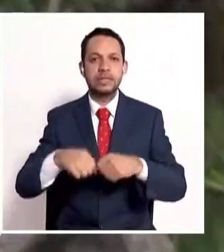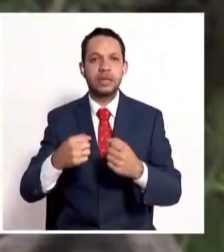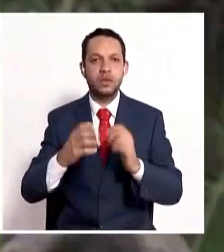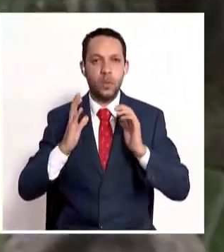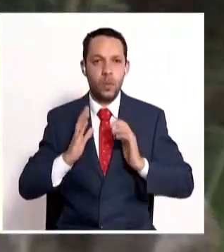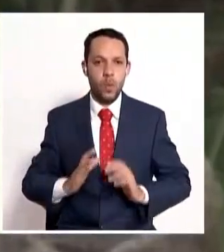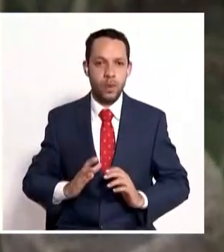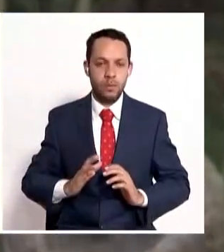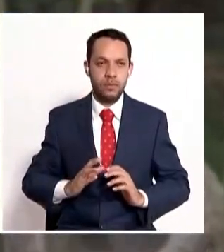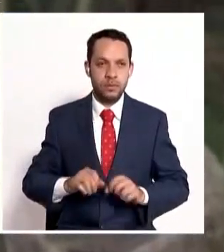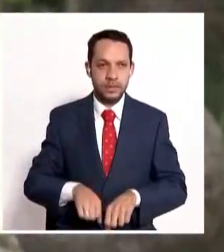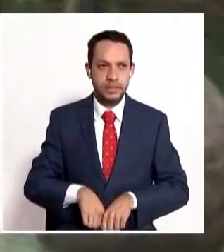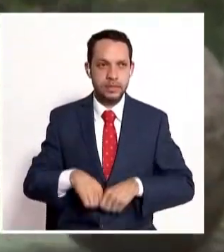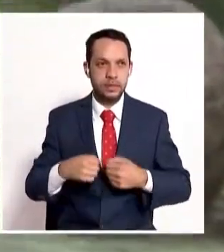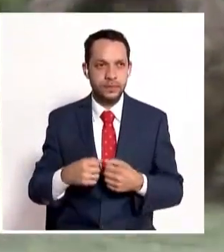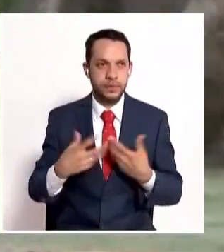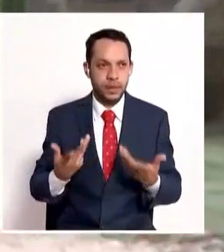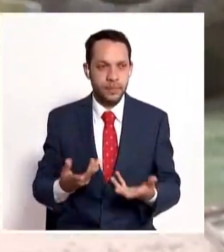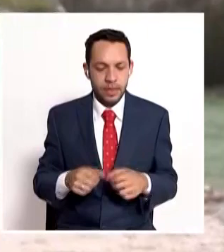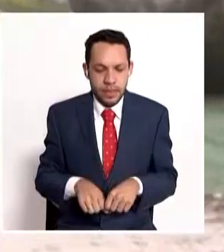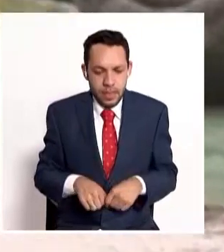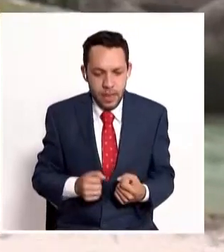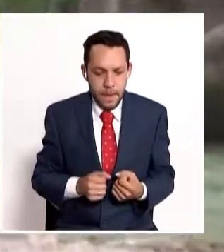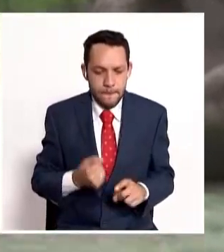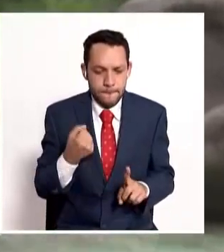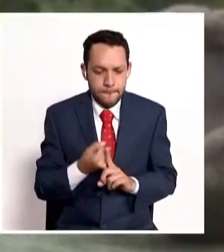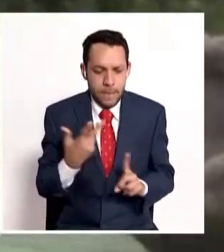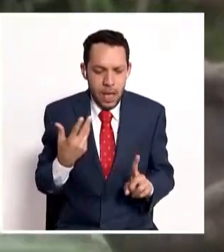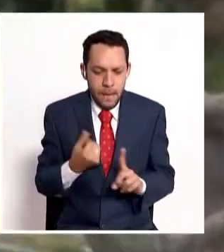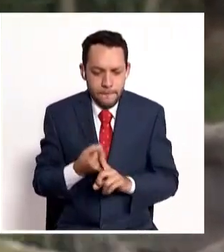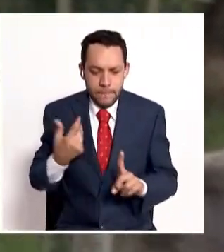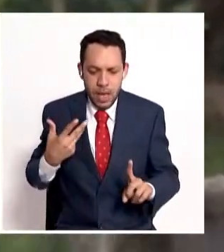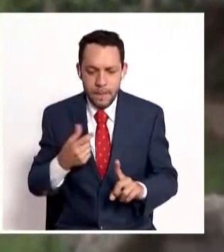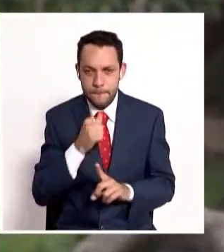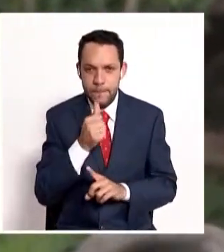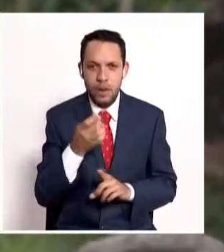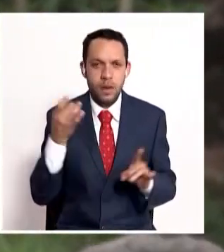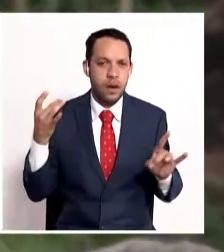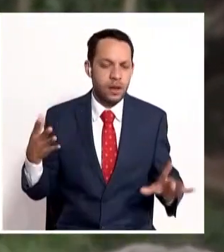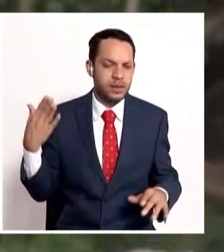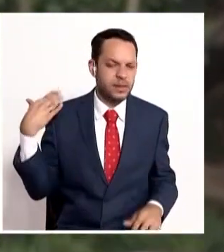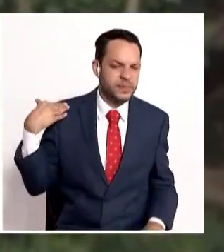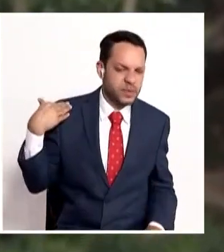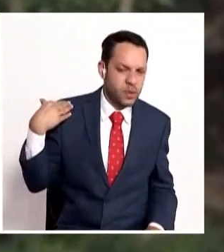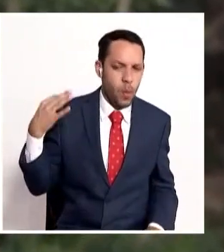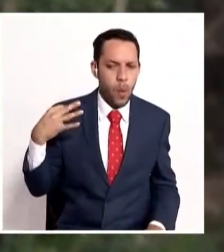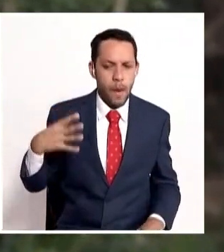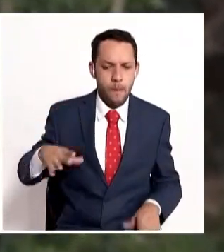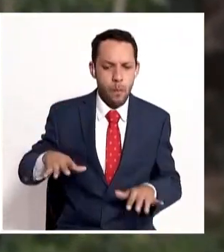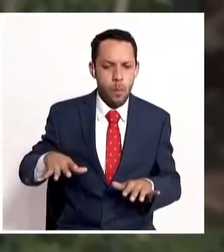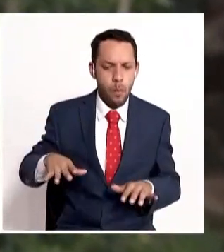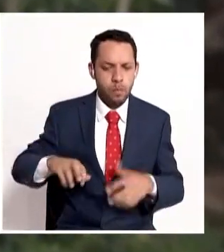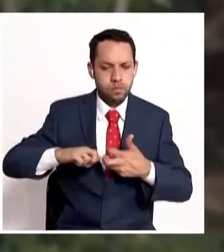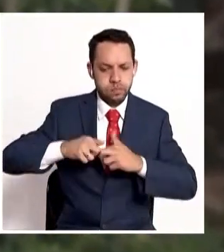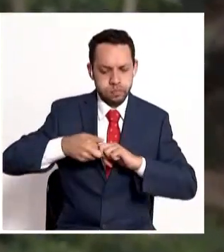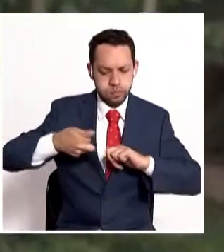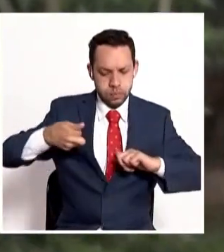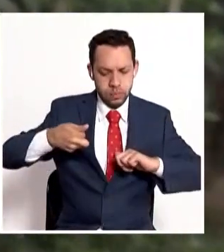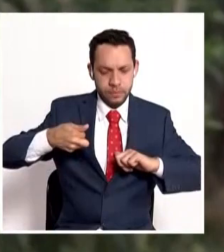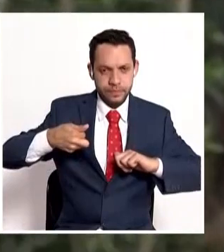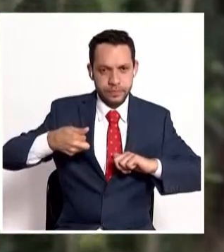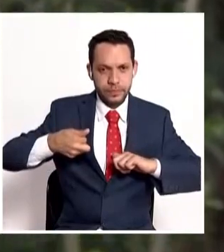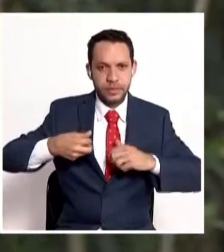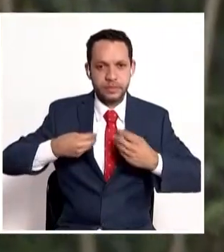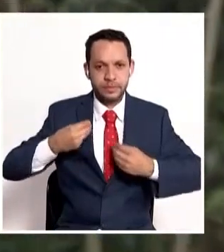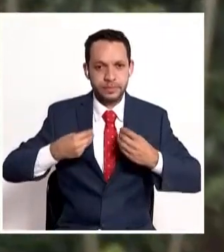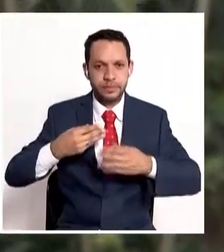ideal porque esa flexión nos puede llevar a tener esa lesión en los meniscos lo ideal es que con